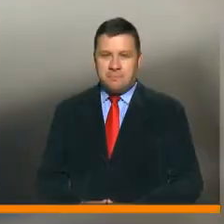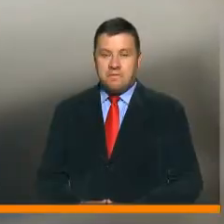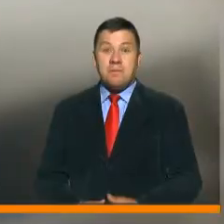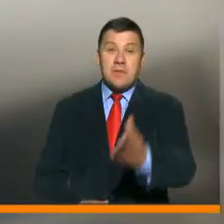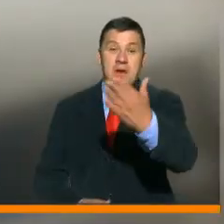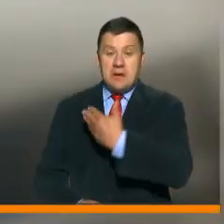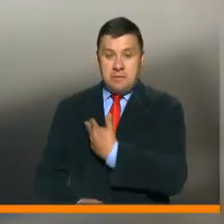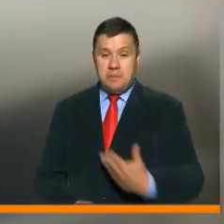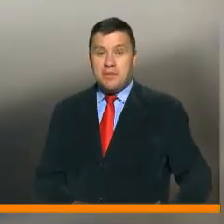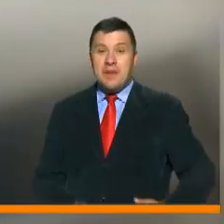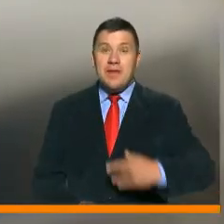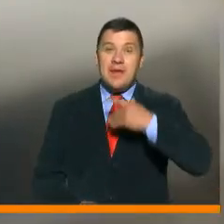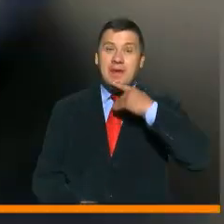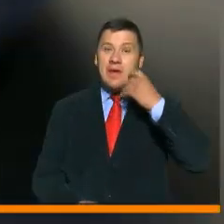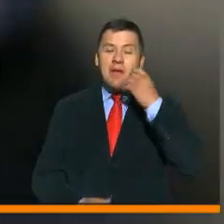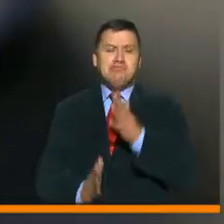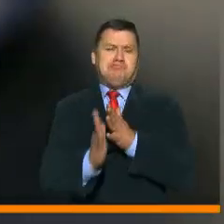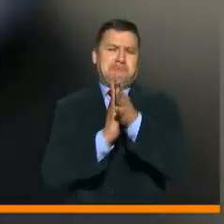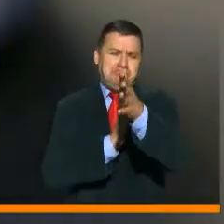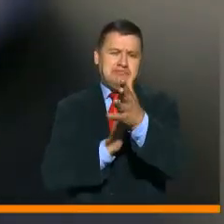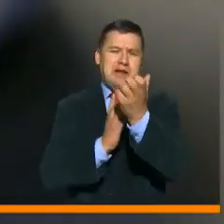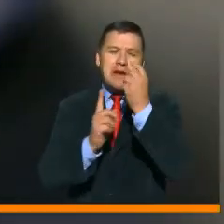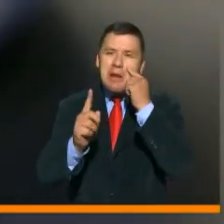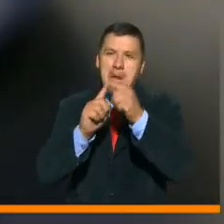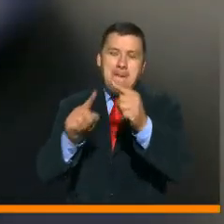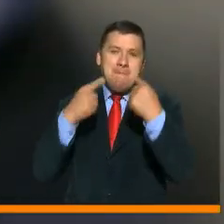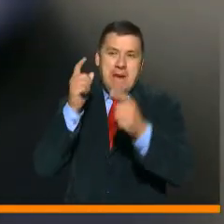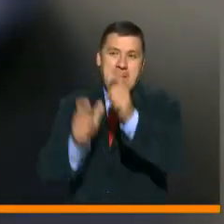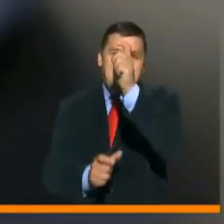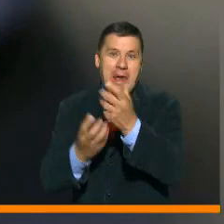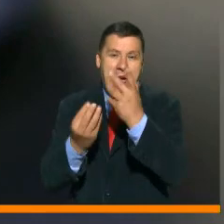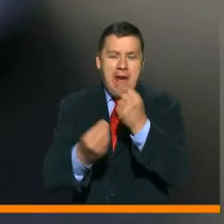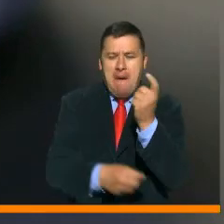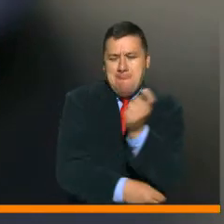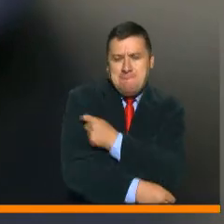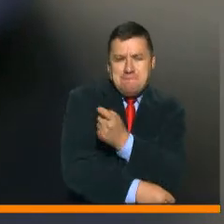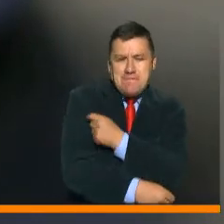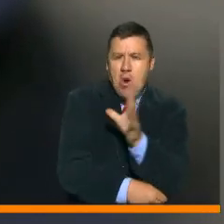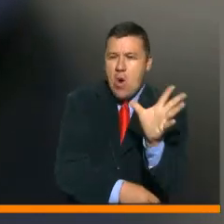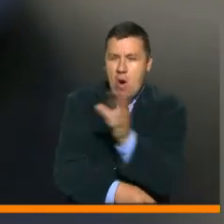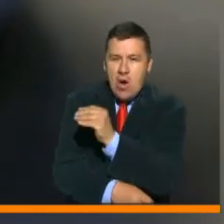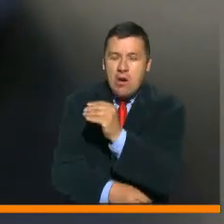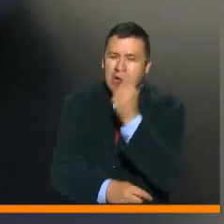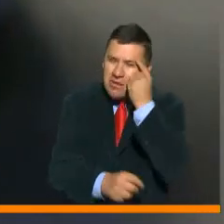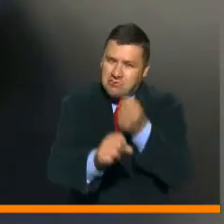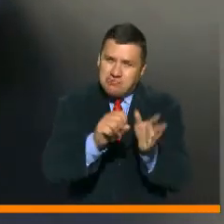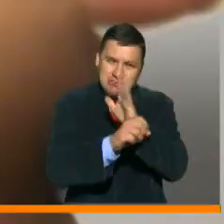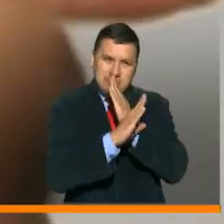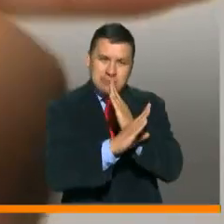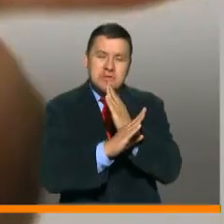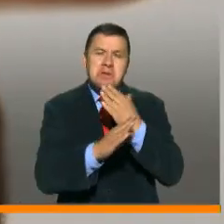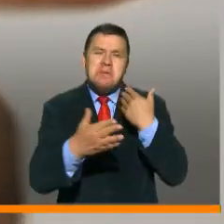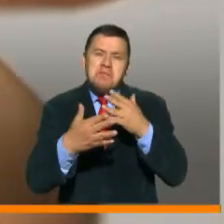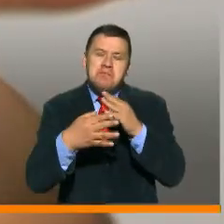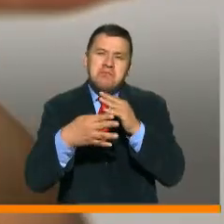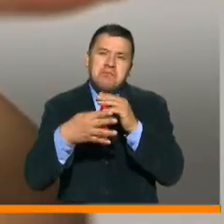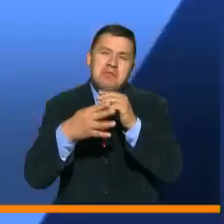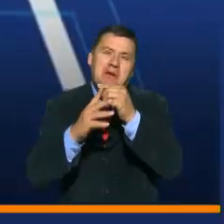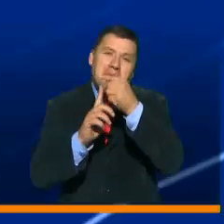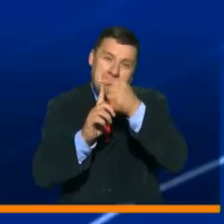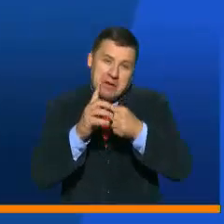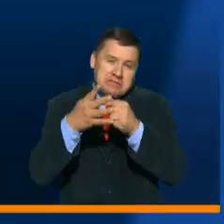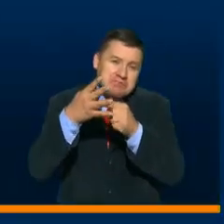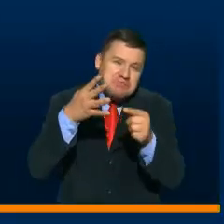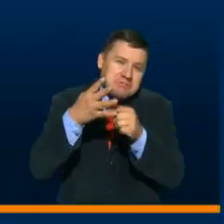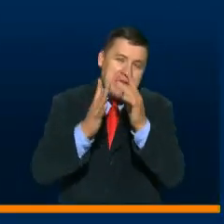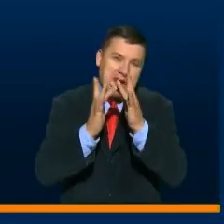el presidente duque reveló la nueva meta de personas a vacunar contra el kobe de 19 para a finales de abril